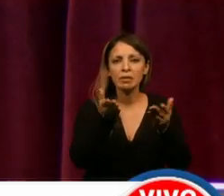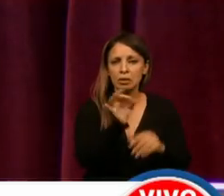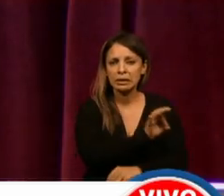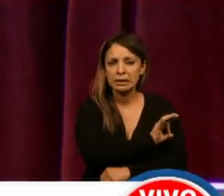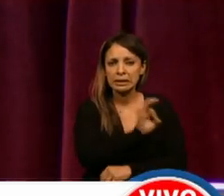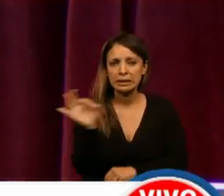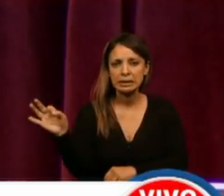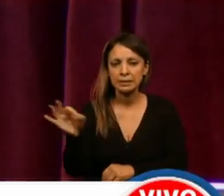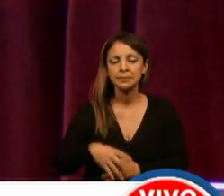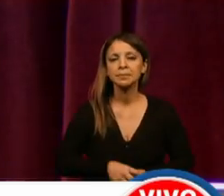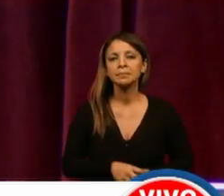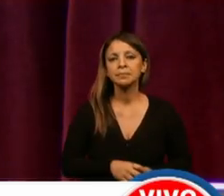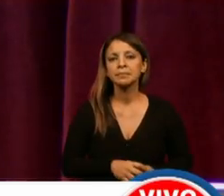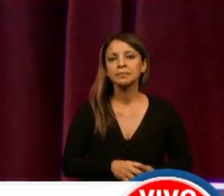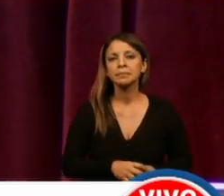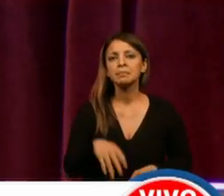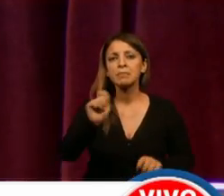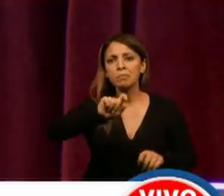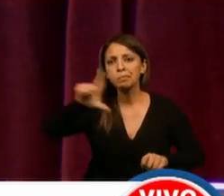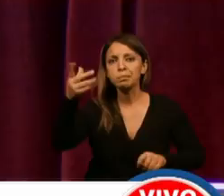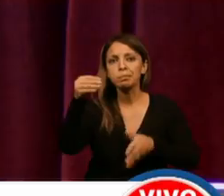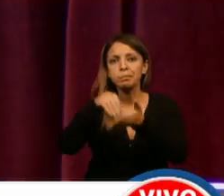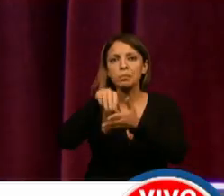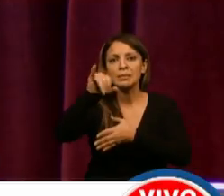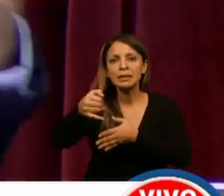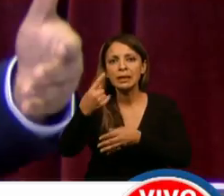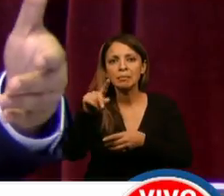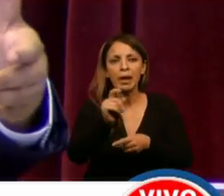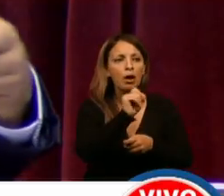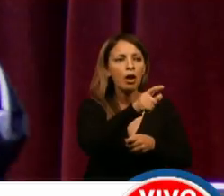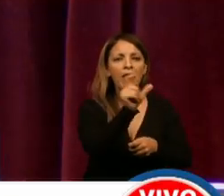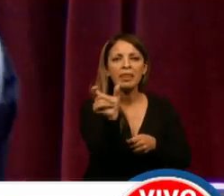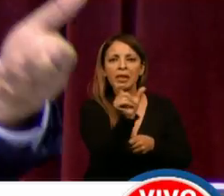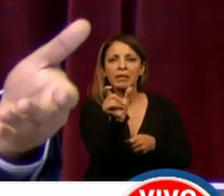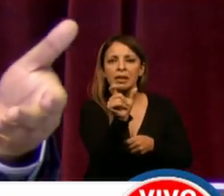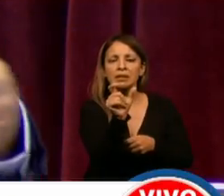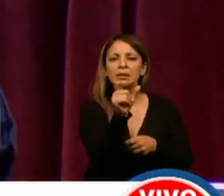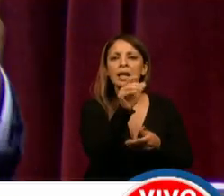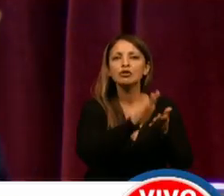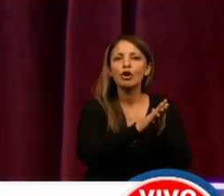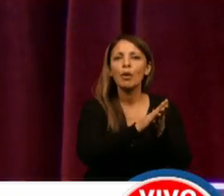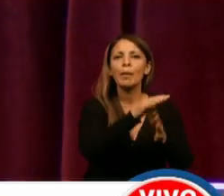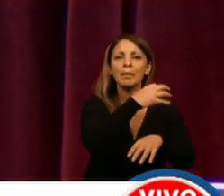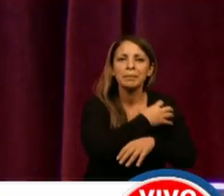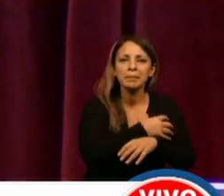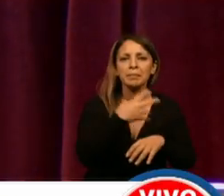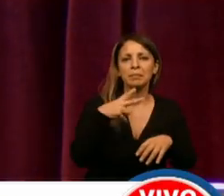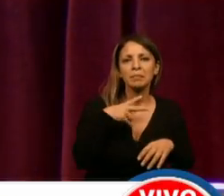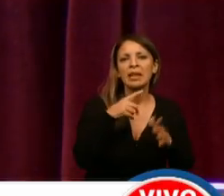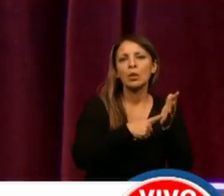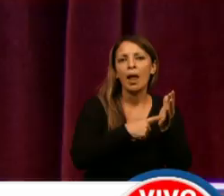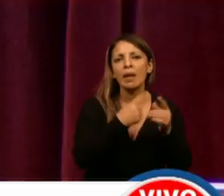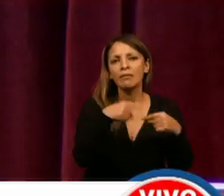beneficiario no hubo aumento en las tarifas en los diferenciales de tarifas aumentos de beneficiarios de titulares